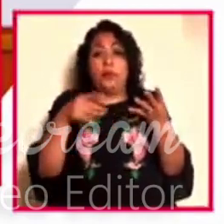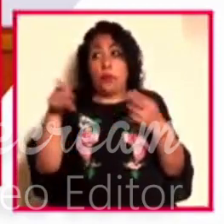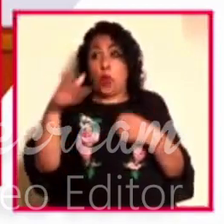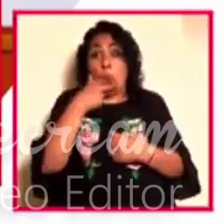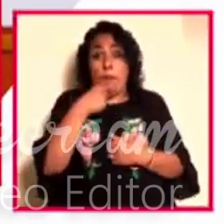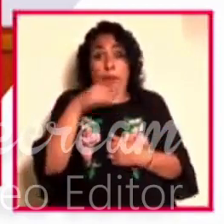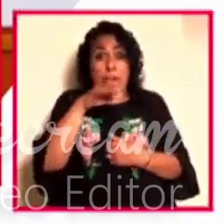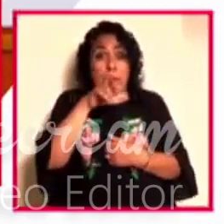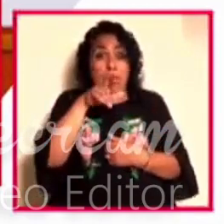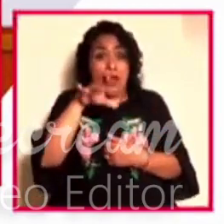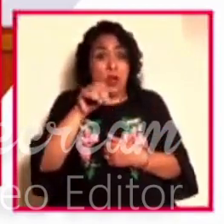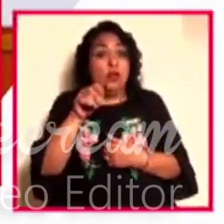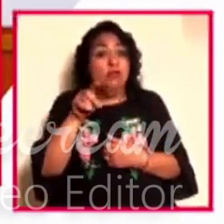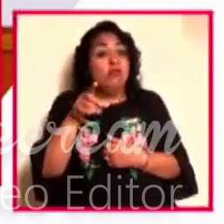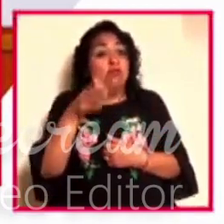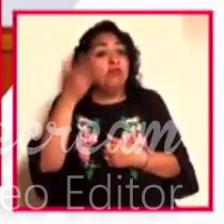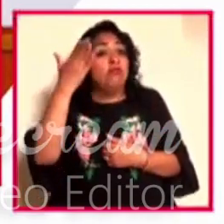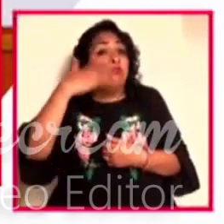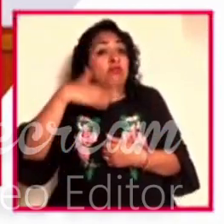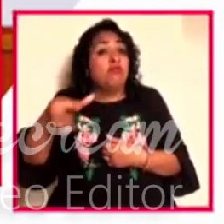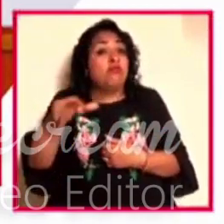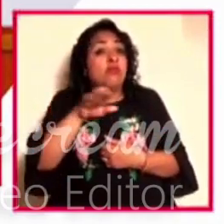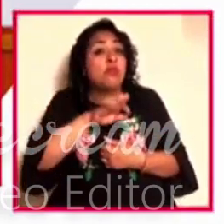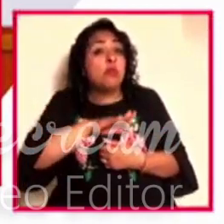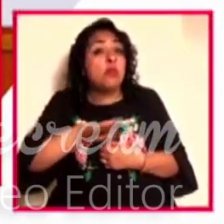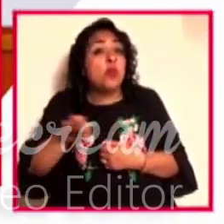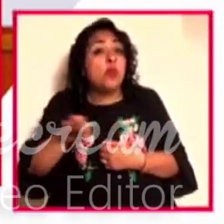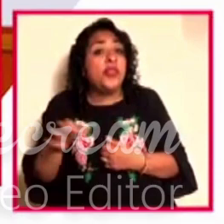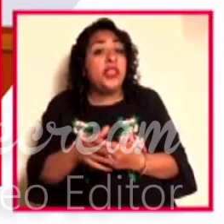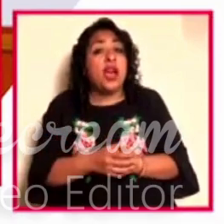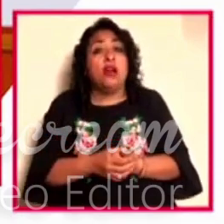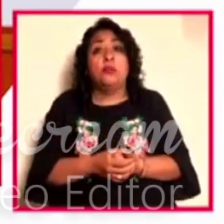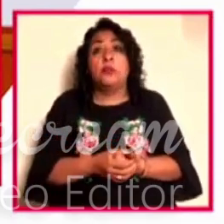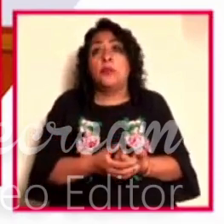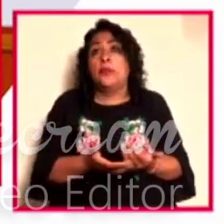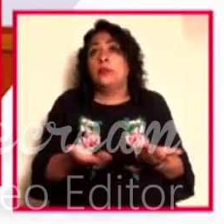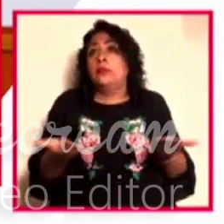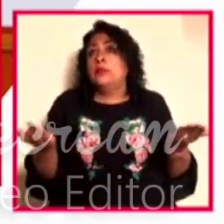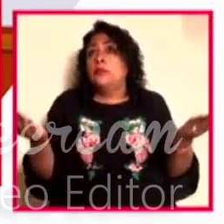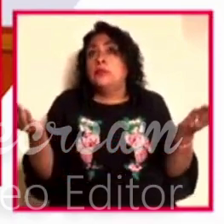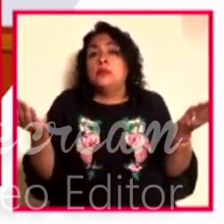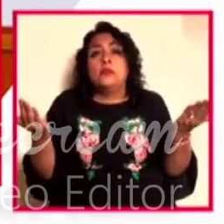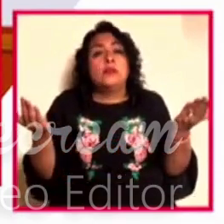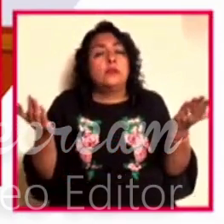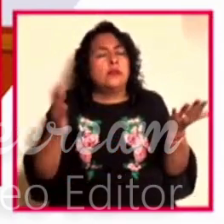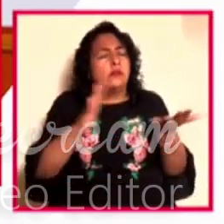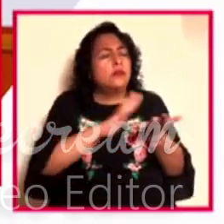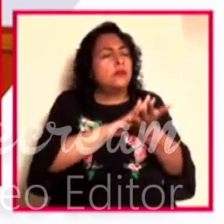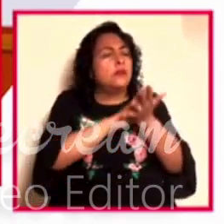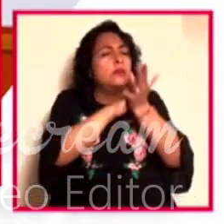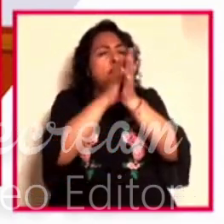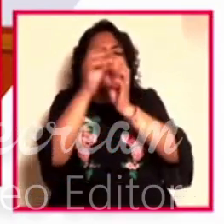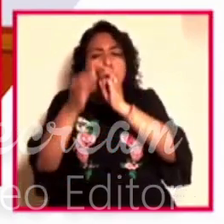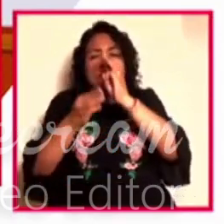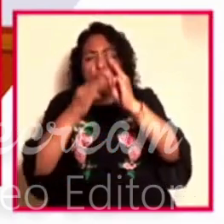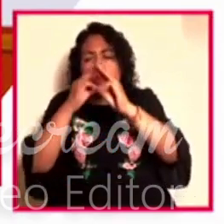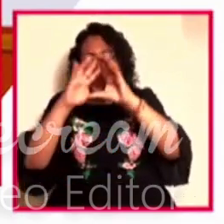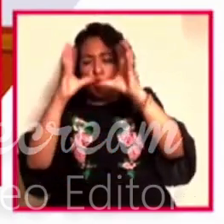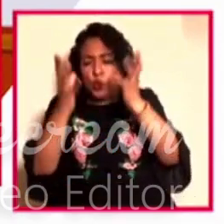la capacidad de llevarnos a un mundo muy espiritual a través de